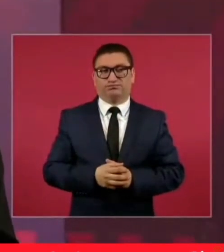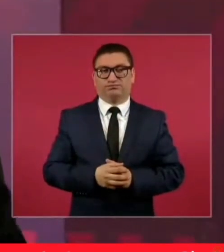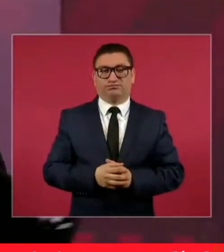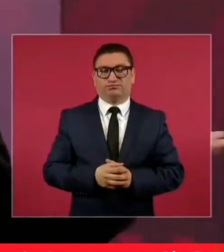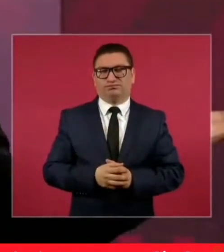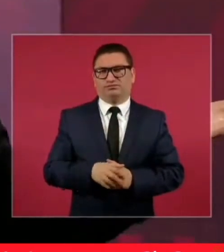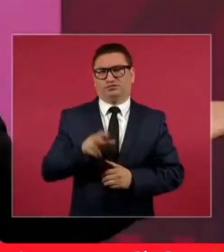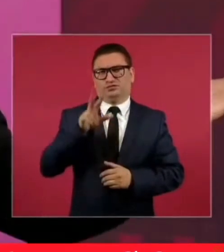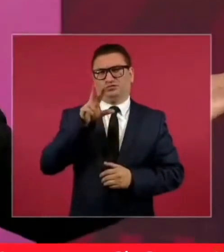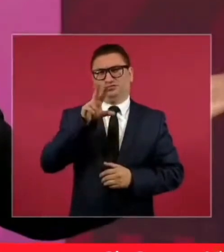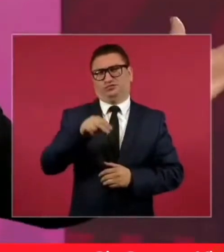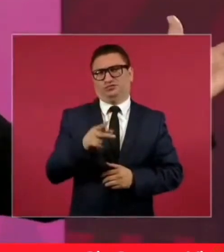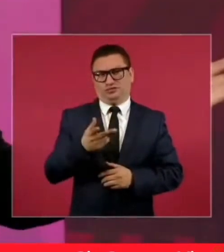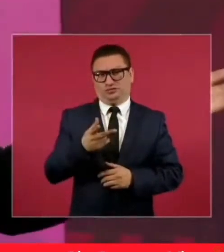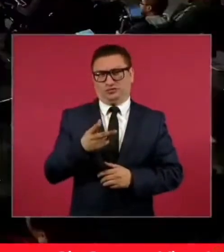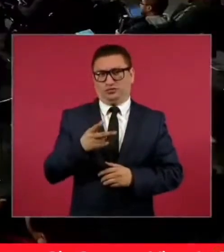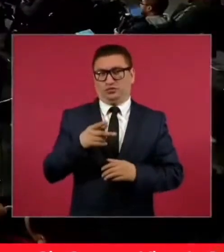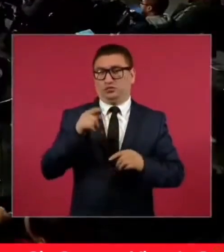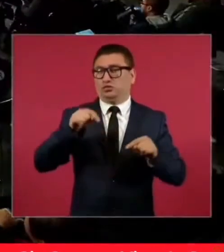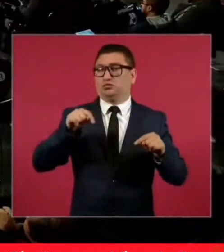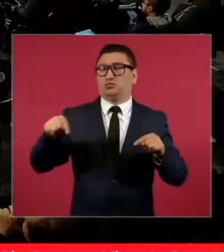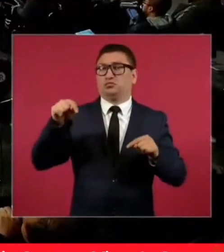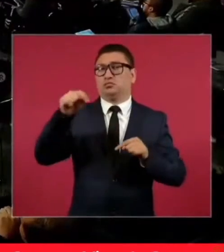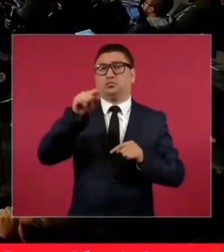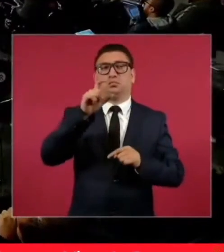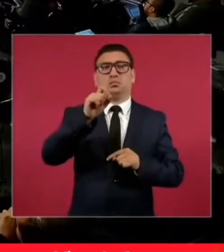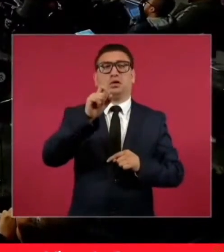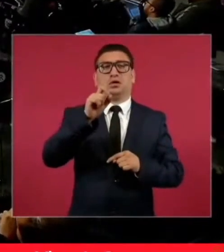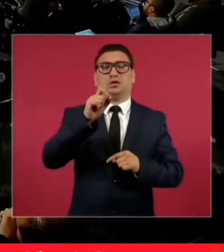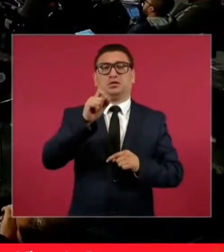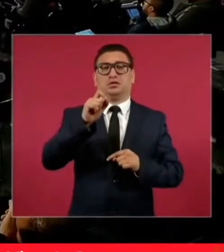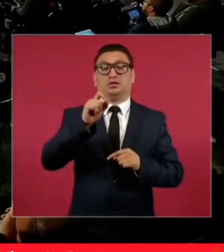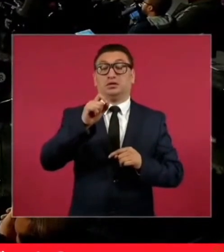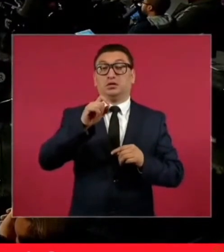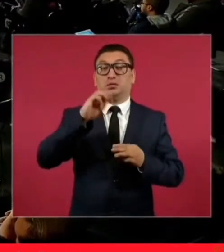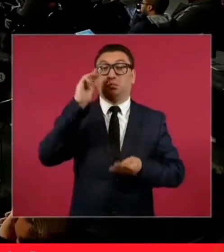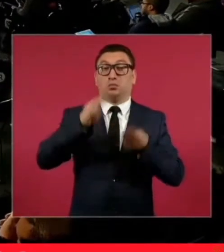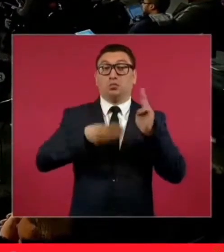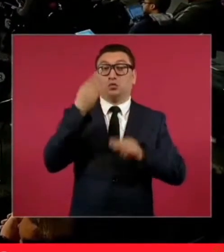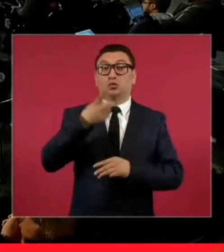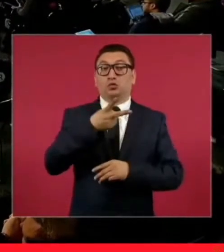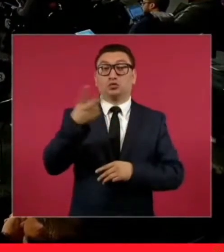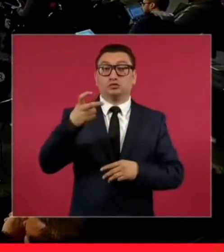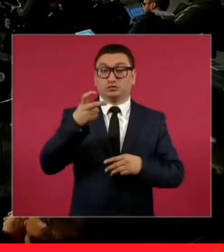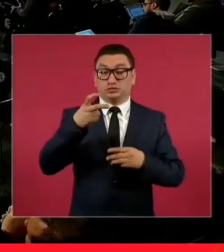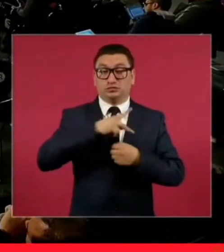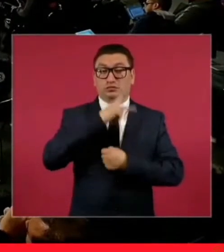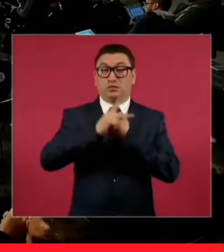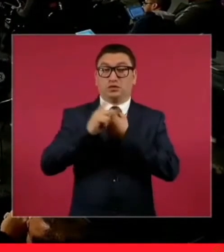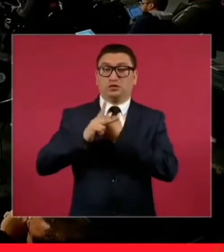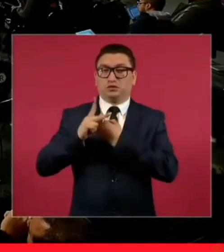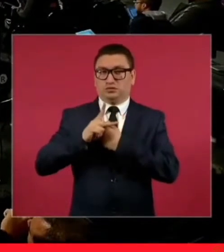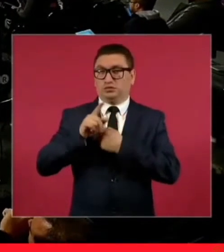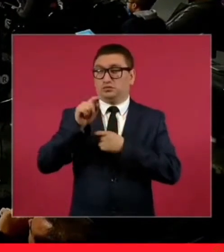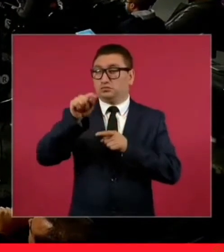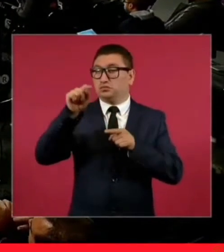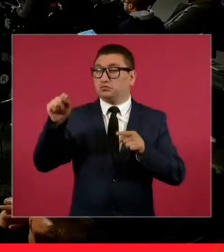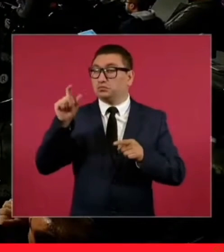No, hay petróleo en 20 países de los 200 del mundo y afortunadamente nosotros